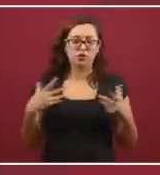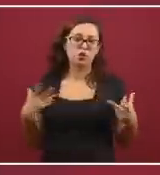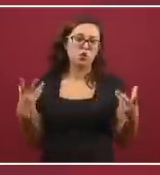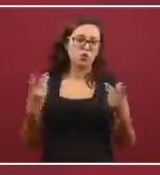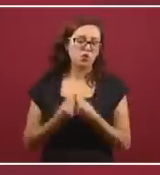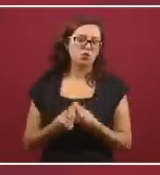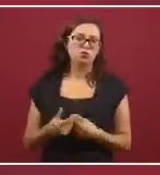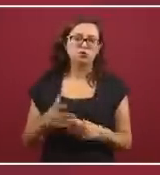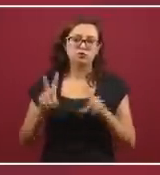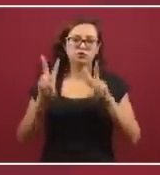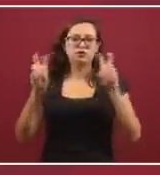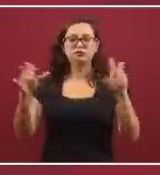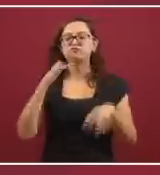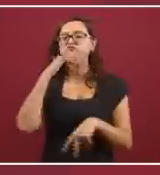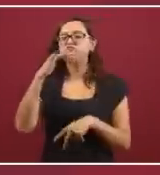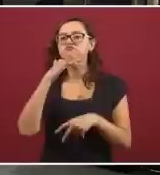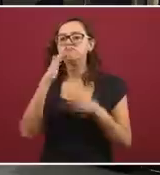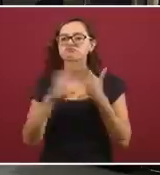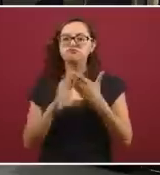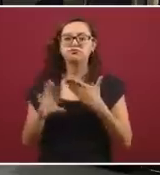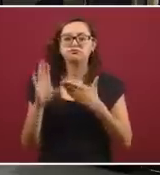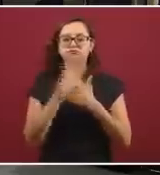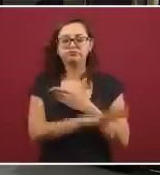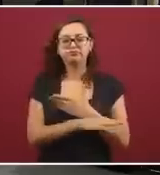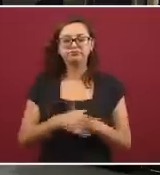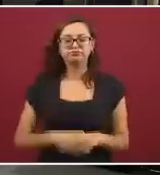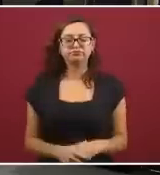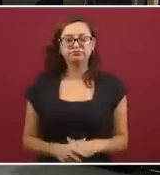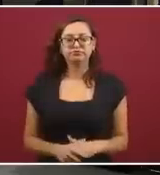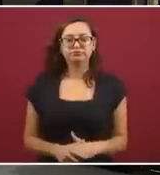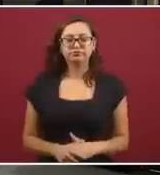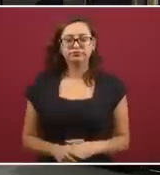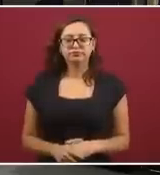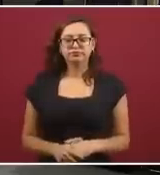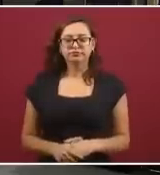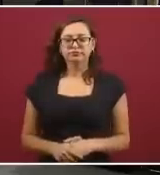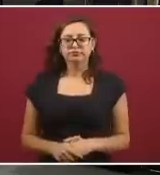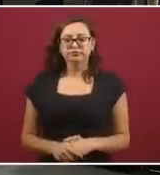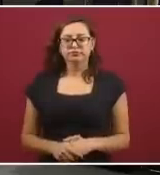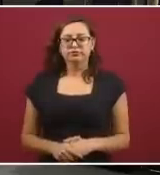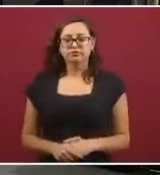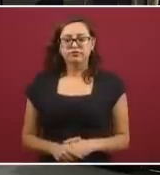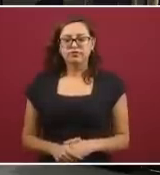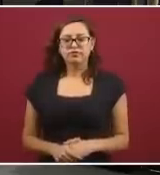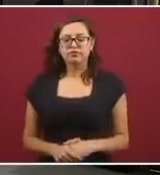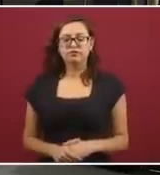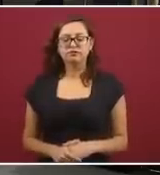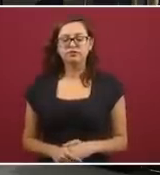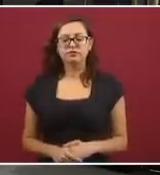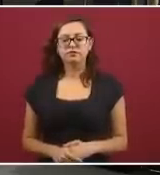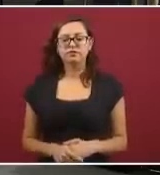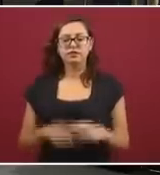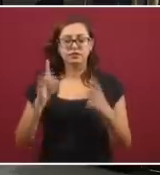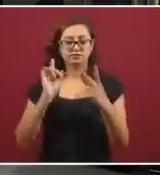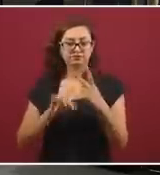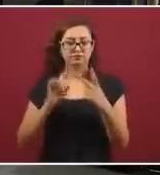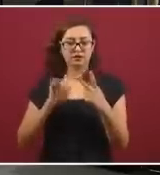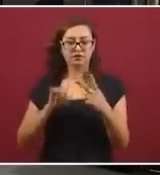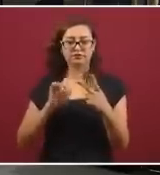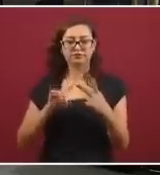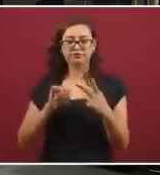acabar con la corrupción bueno la segunda pregunta es sabemos que en su visita a los estados